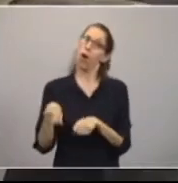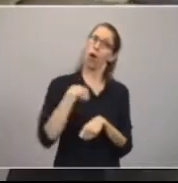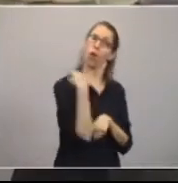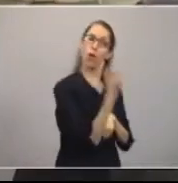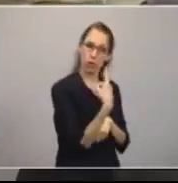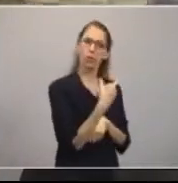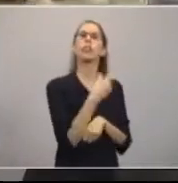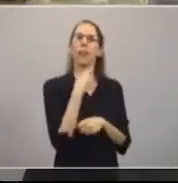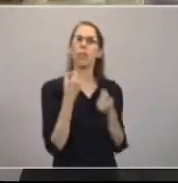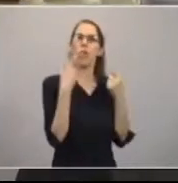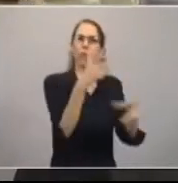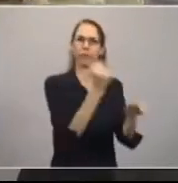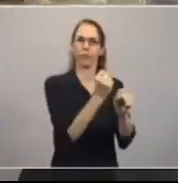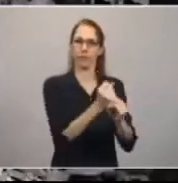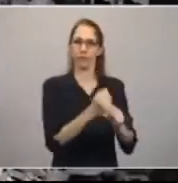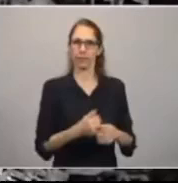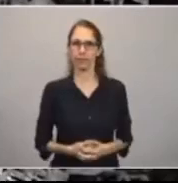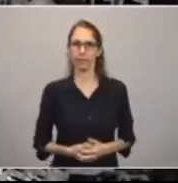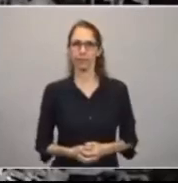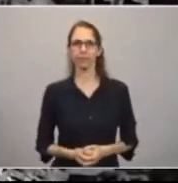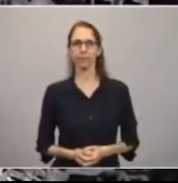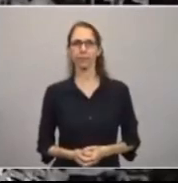creamos trabajo.